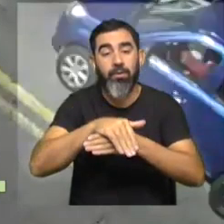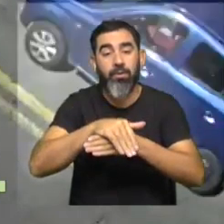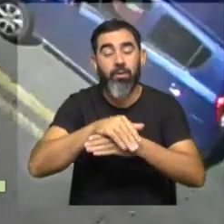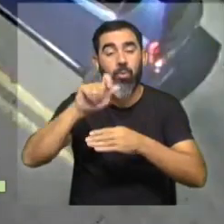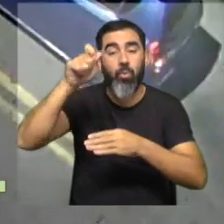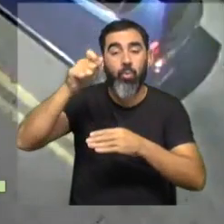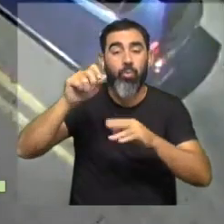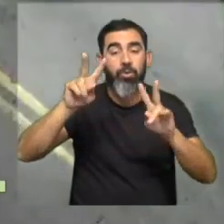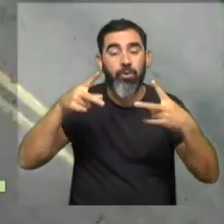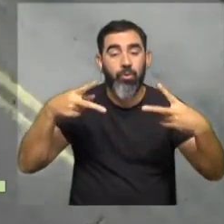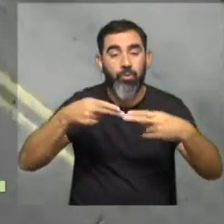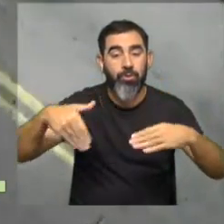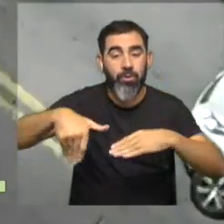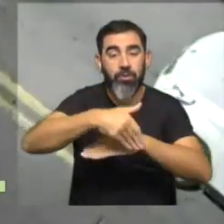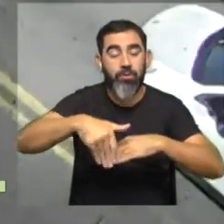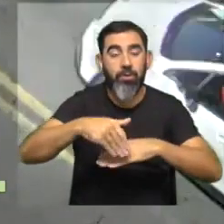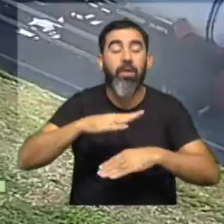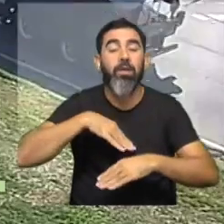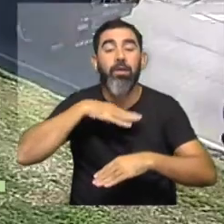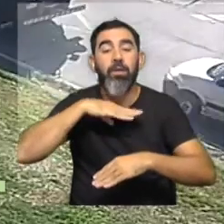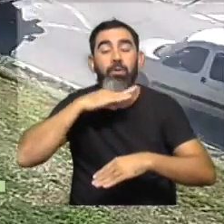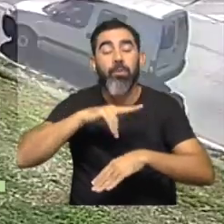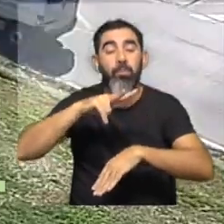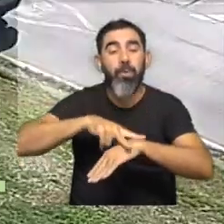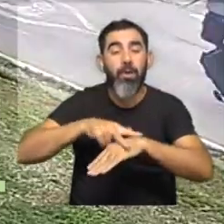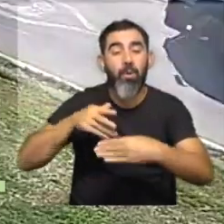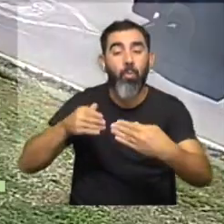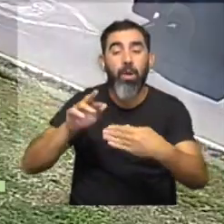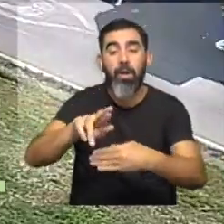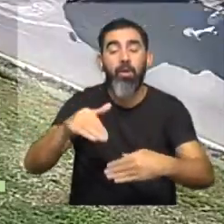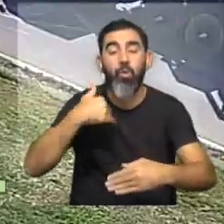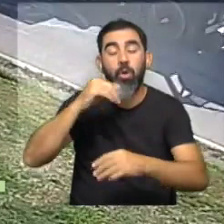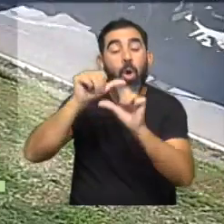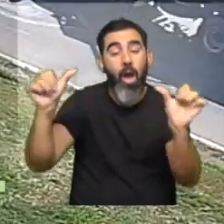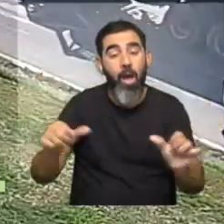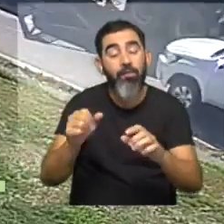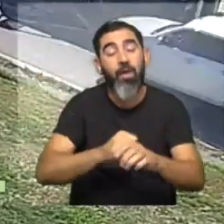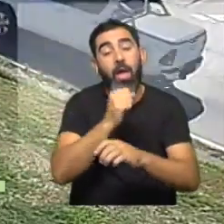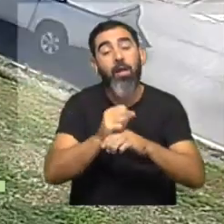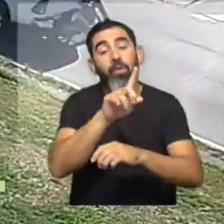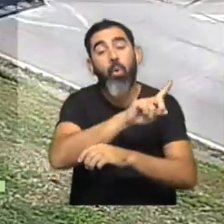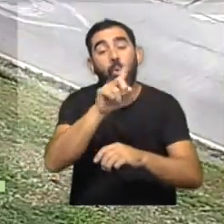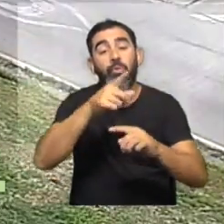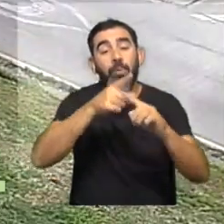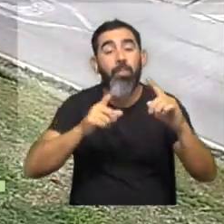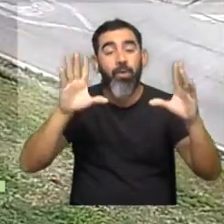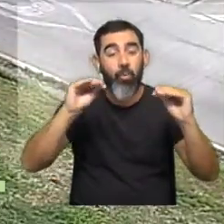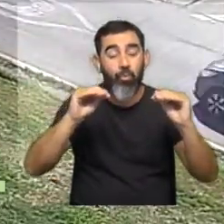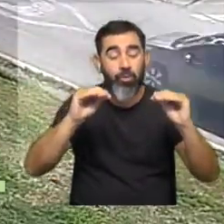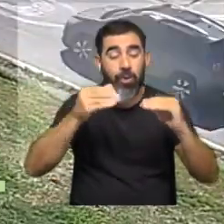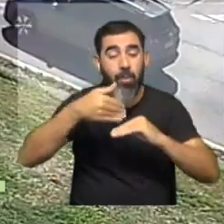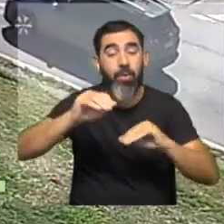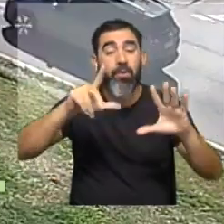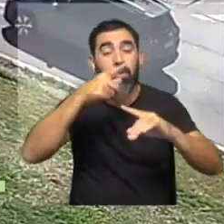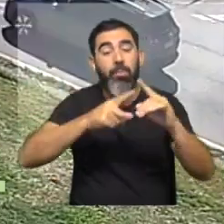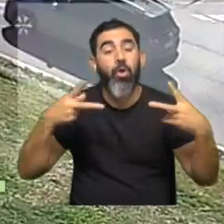de UTE, va a estar cortado. O en Canelones, entre Paraguay y Río Negro, hay un evento, así que hasta las 23 y 30 horas, desde las 19 y 30,